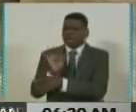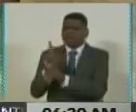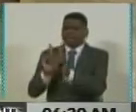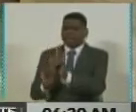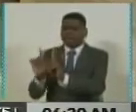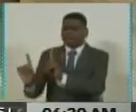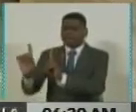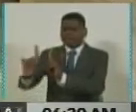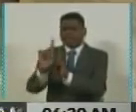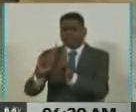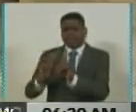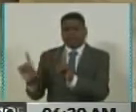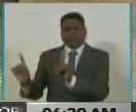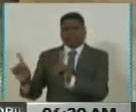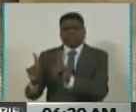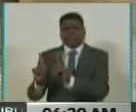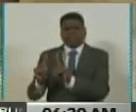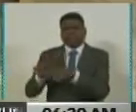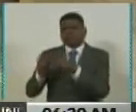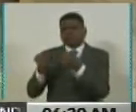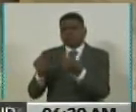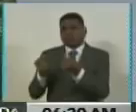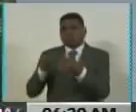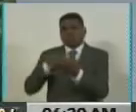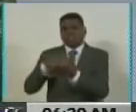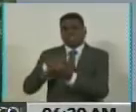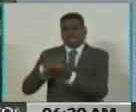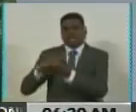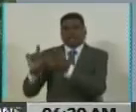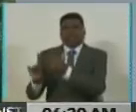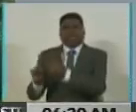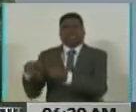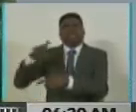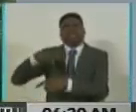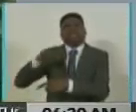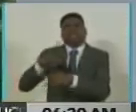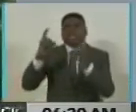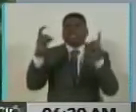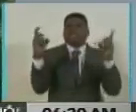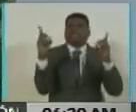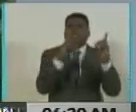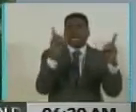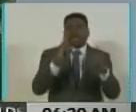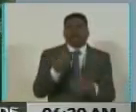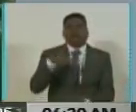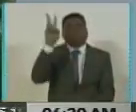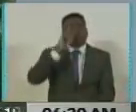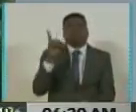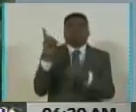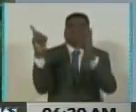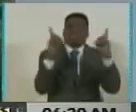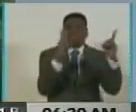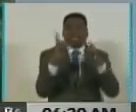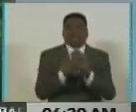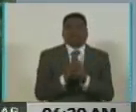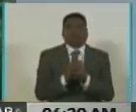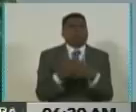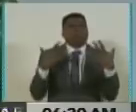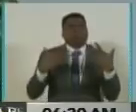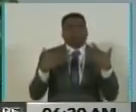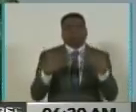fracturó. Yo creo que Venezuela necesita del diálogo. creo que necesitamos desesperadamente